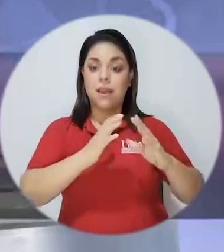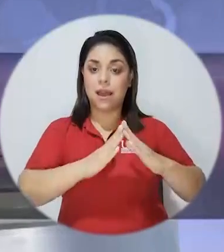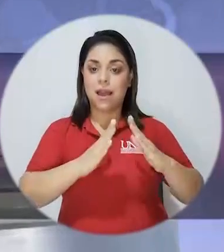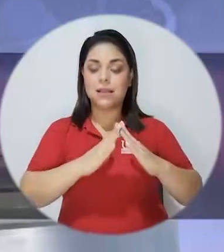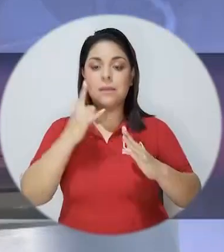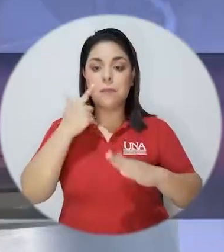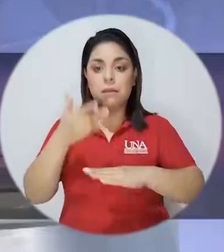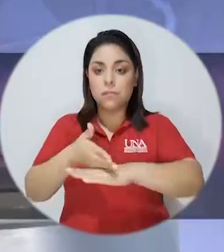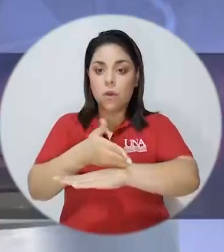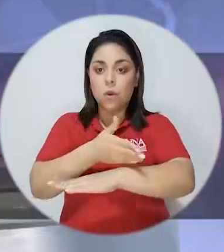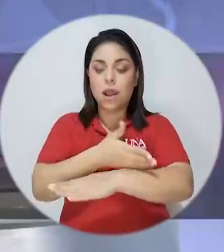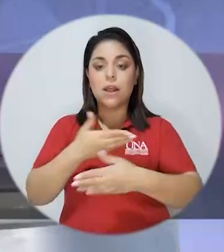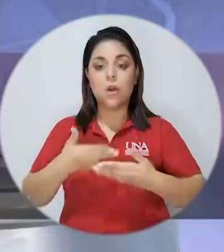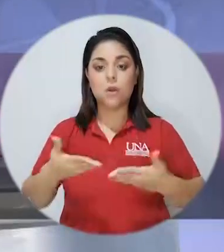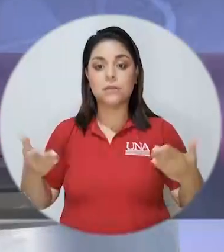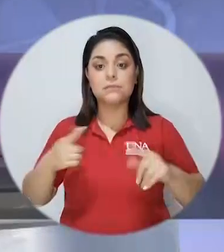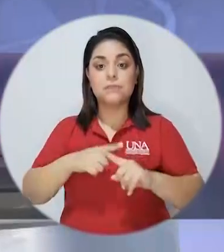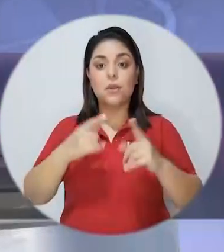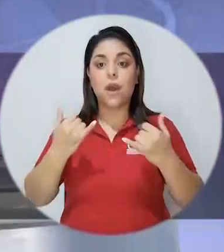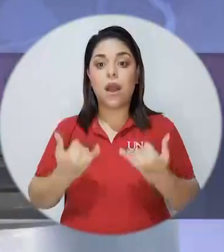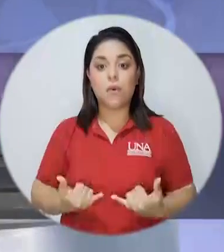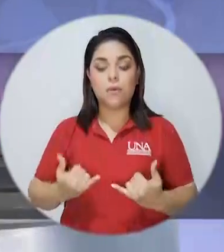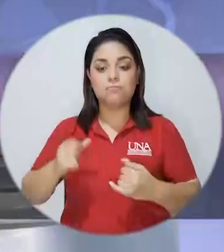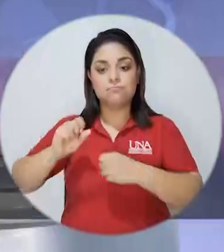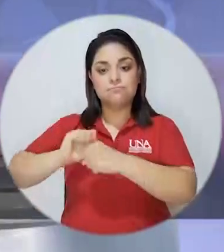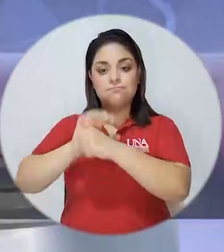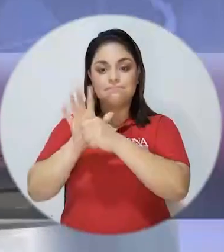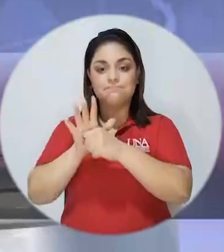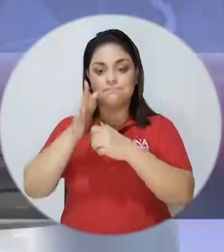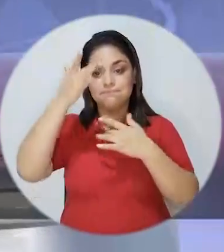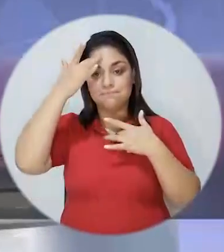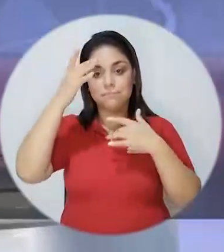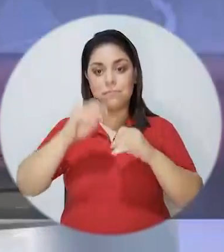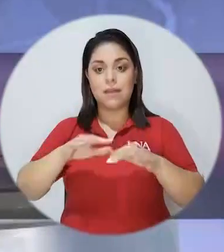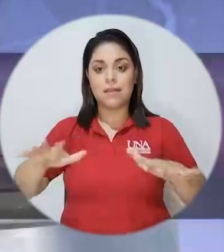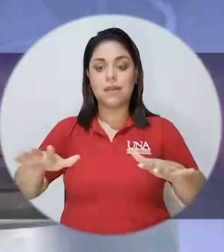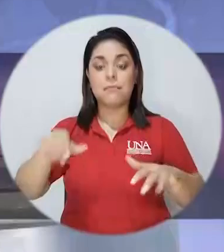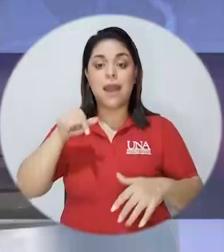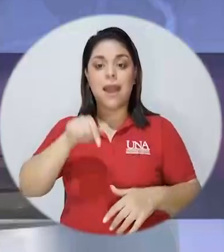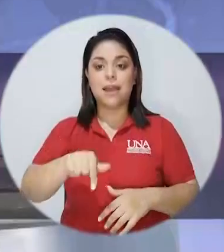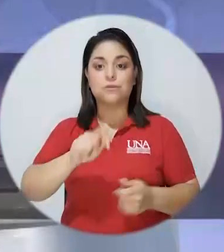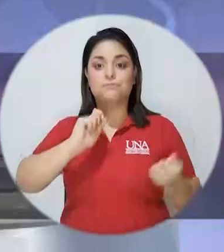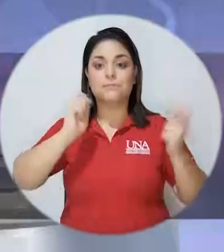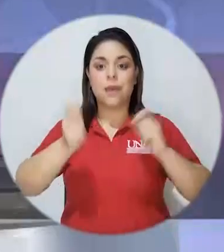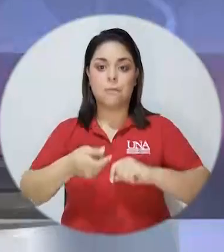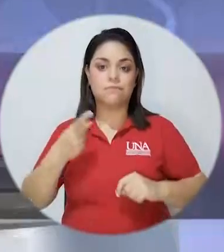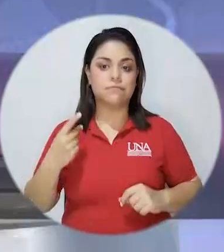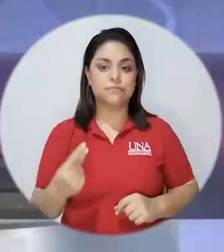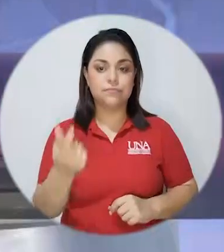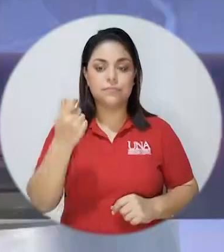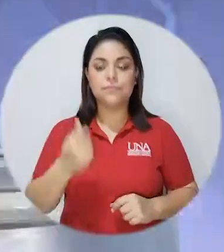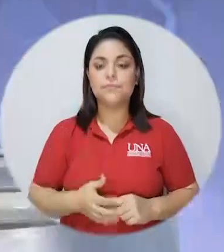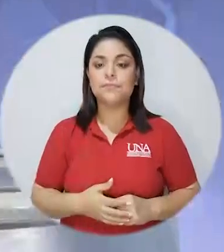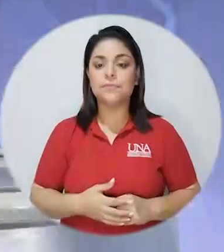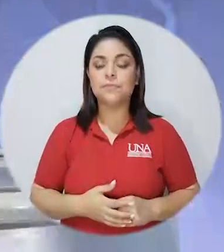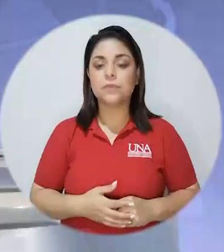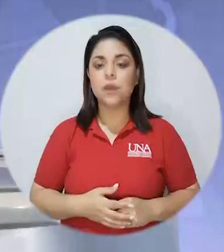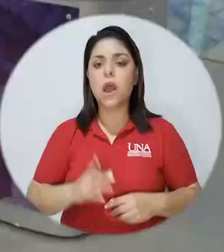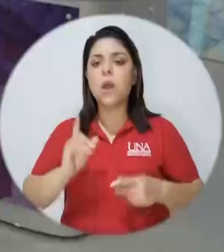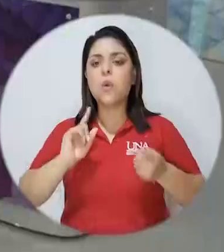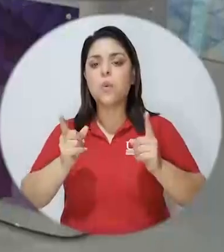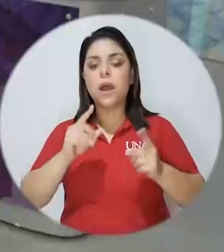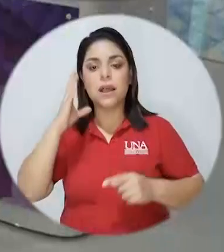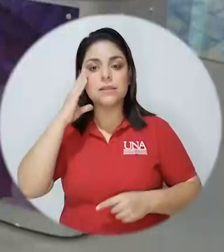cosas, ¿verdad? Pero con el tema de la pandemia, pues este proceso se vio acelerado. Un poco, ¿cuál ha sido la experiencia